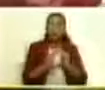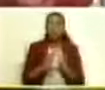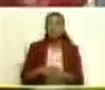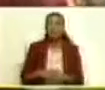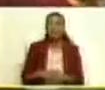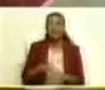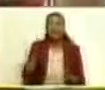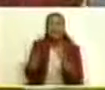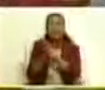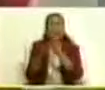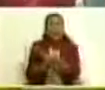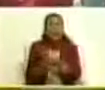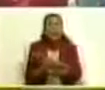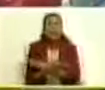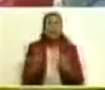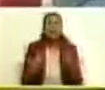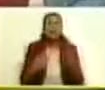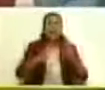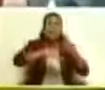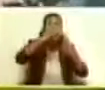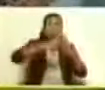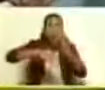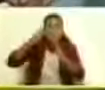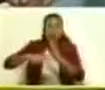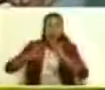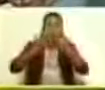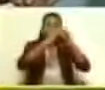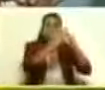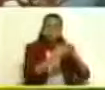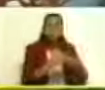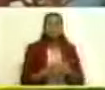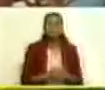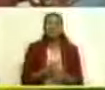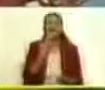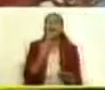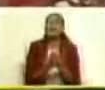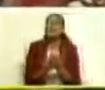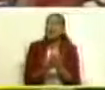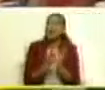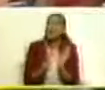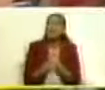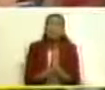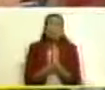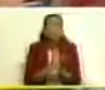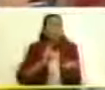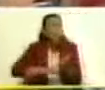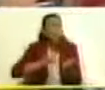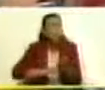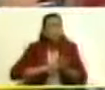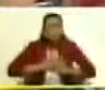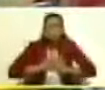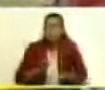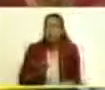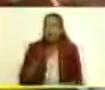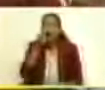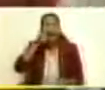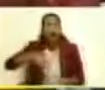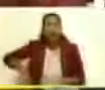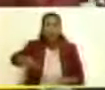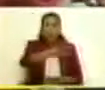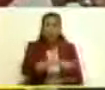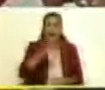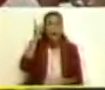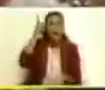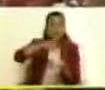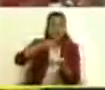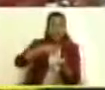¿A través de quién? A través de Bricomile, señor presidente. Agradecida de verdad con toda la población. Aquí